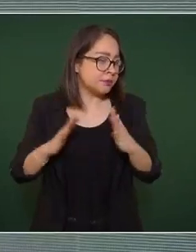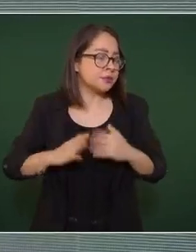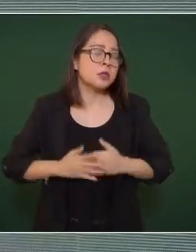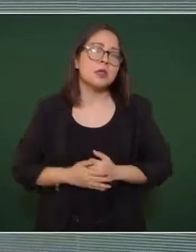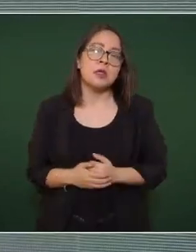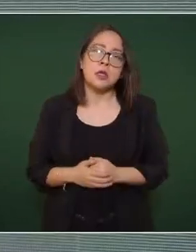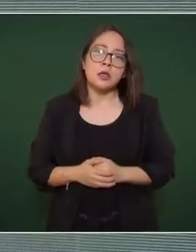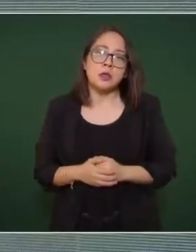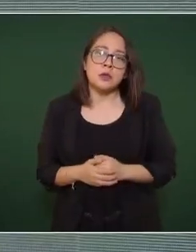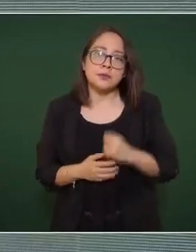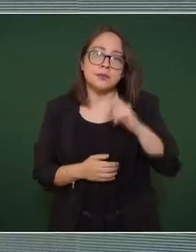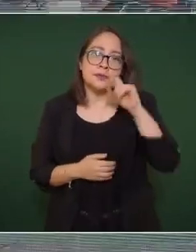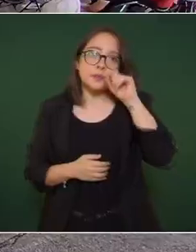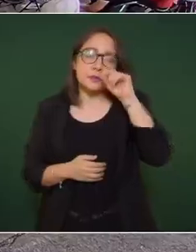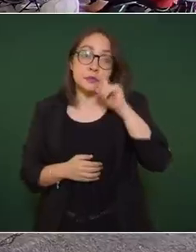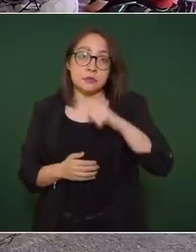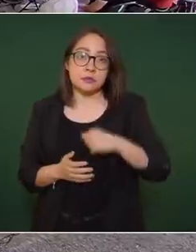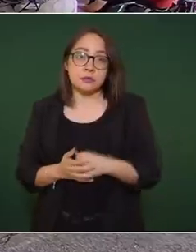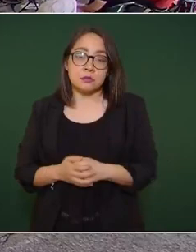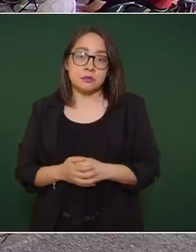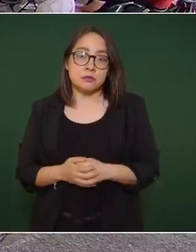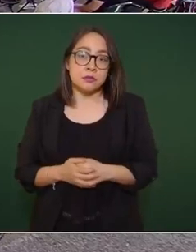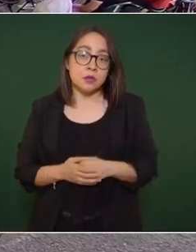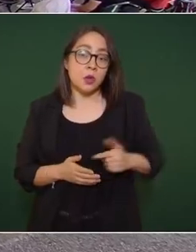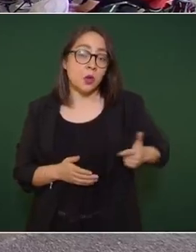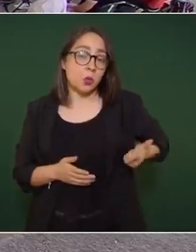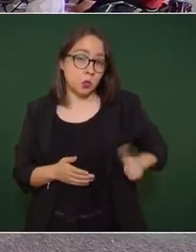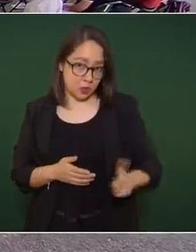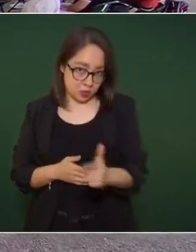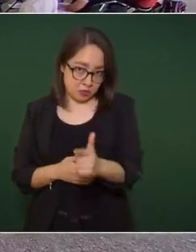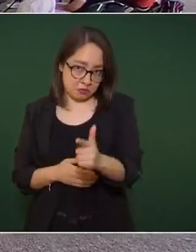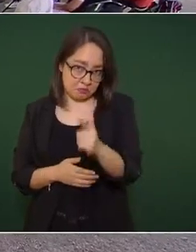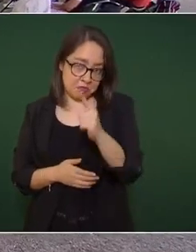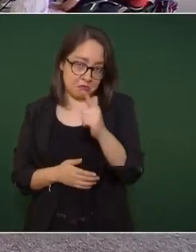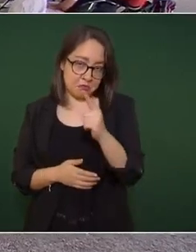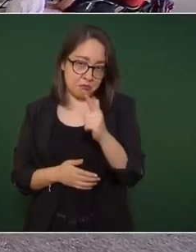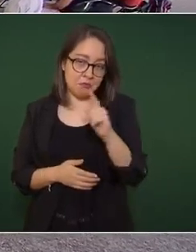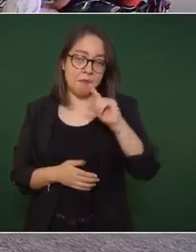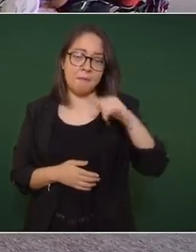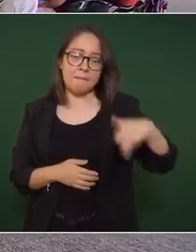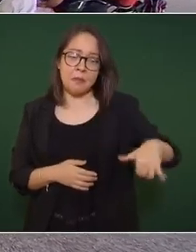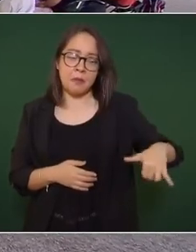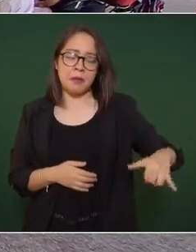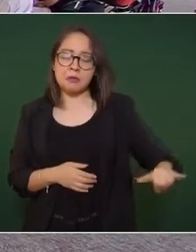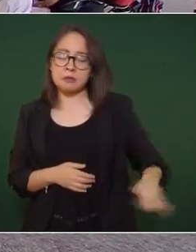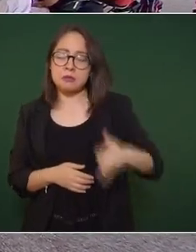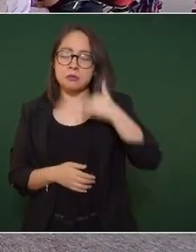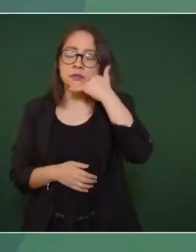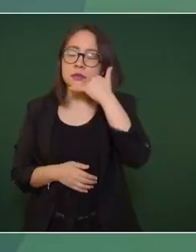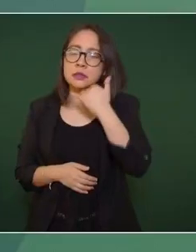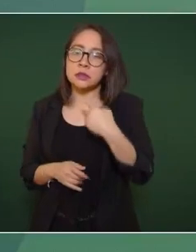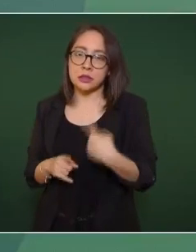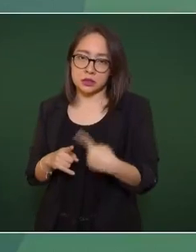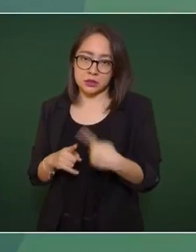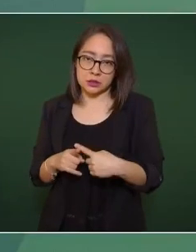y en Guanajuato. Y me habló el secretario de la Defensa,